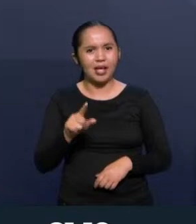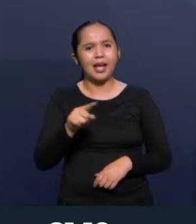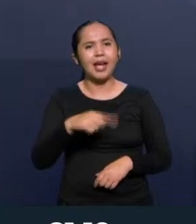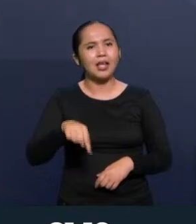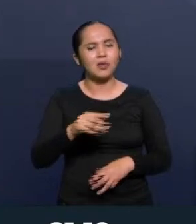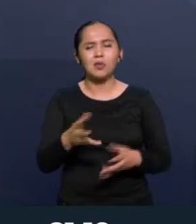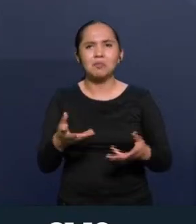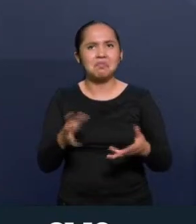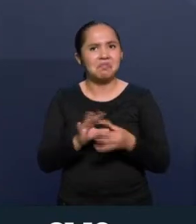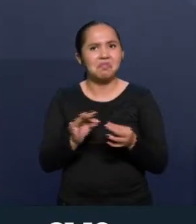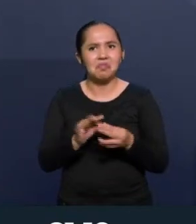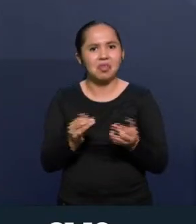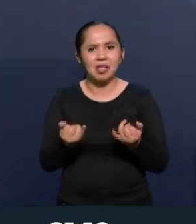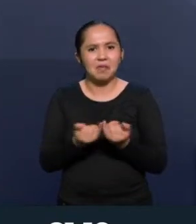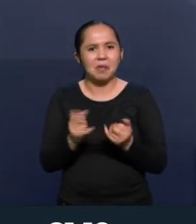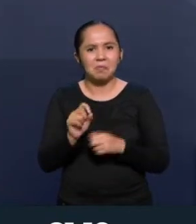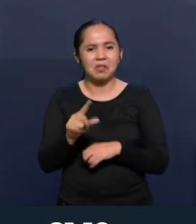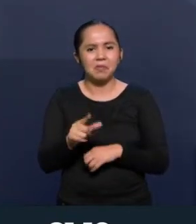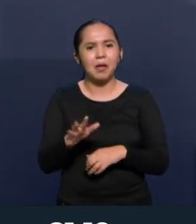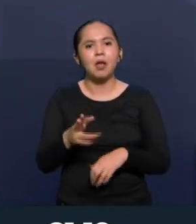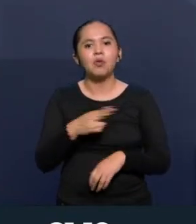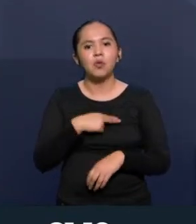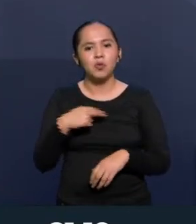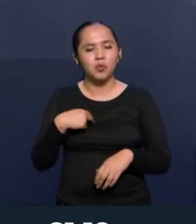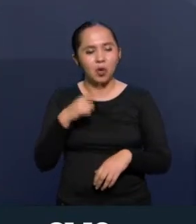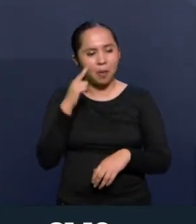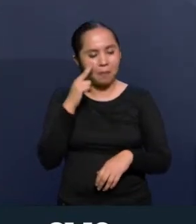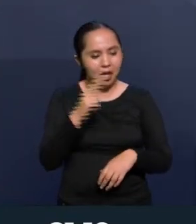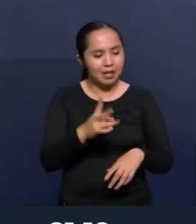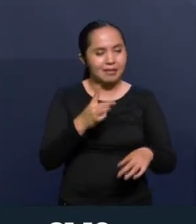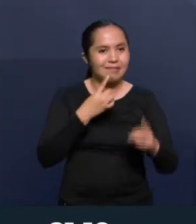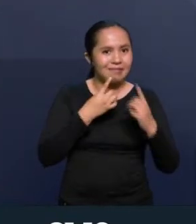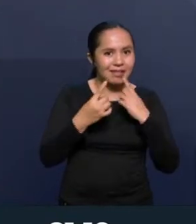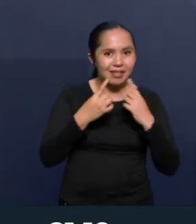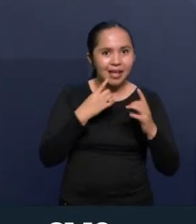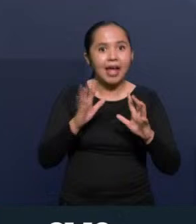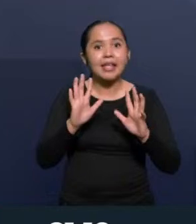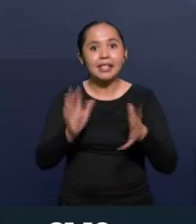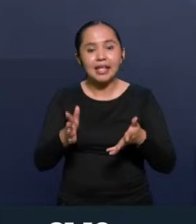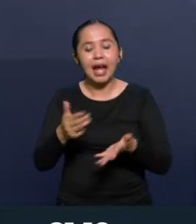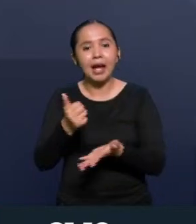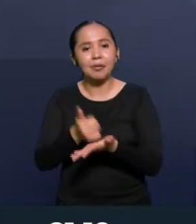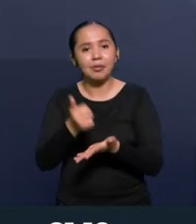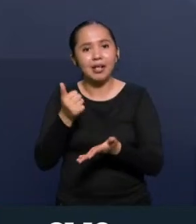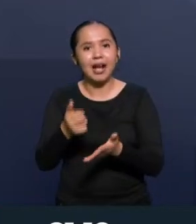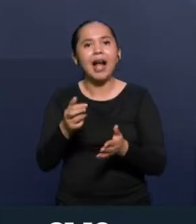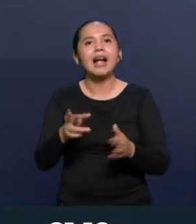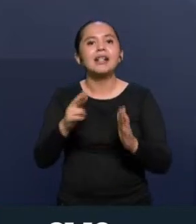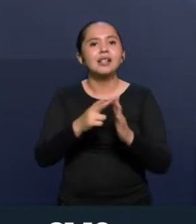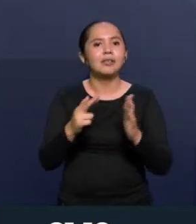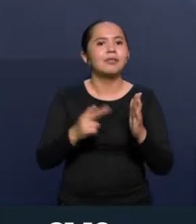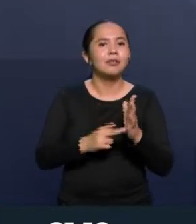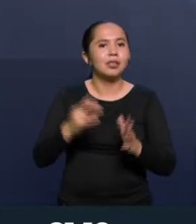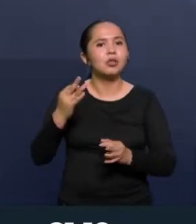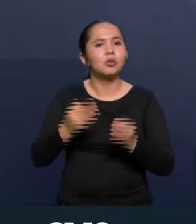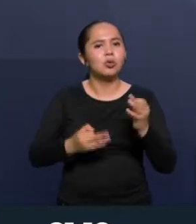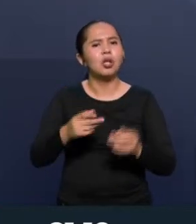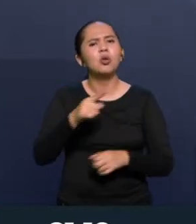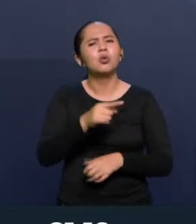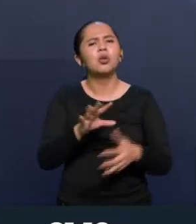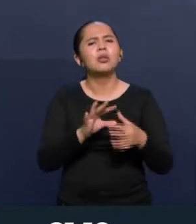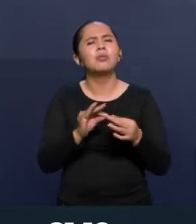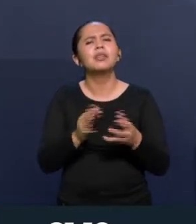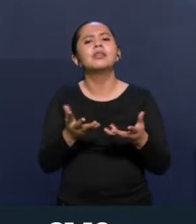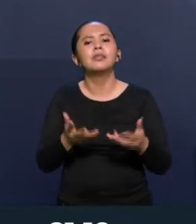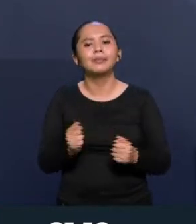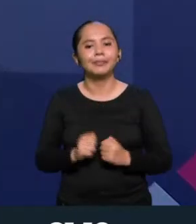sabadazo también. ¿Es eso? Estamos en el marco de la discusión, más bien de ya la aprobación y entrada en vigor de la reforma judicial. ¿Cómo ves esta reducción?